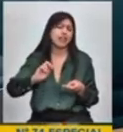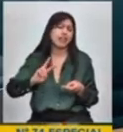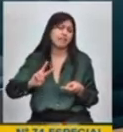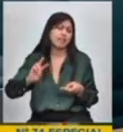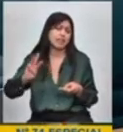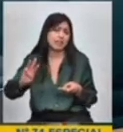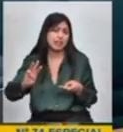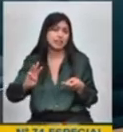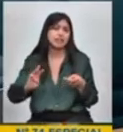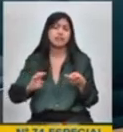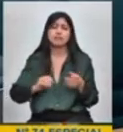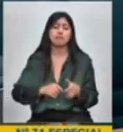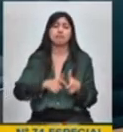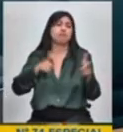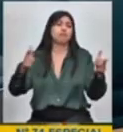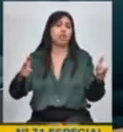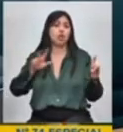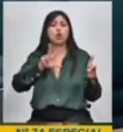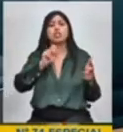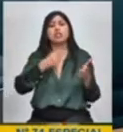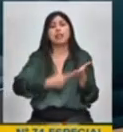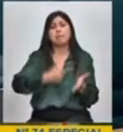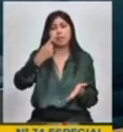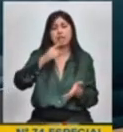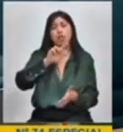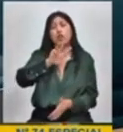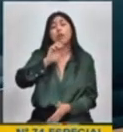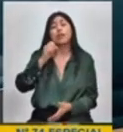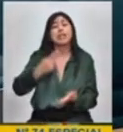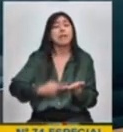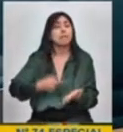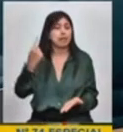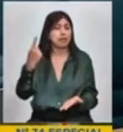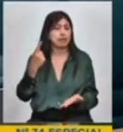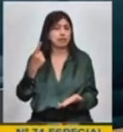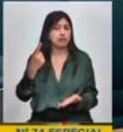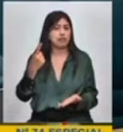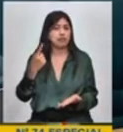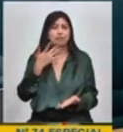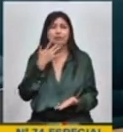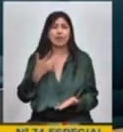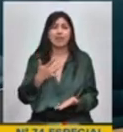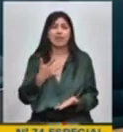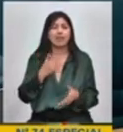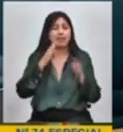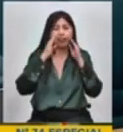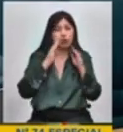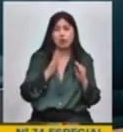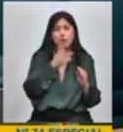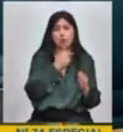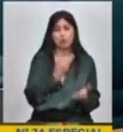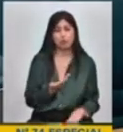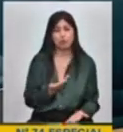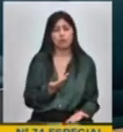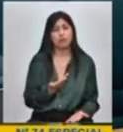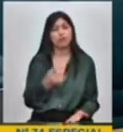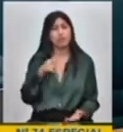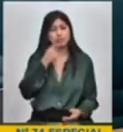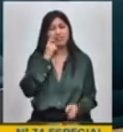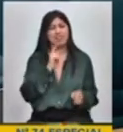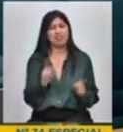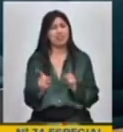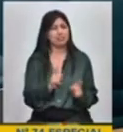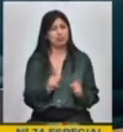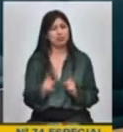las 80.000, cerca de 90.000. ¿Por qué? Por falta de atención. Y eso tiene que ver con gestión, además